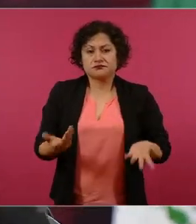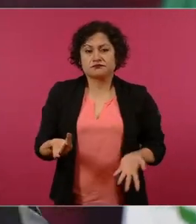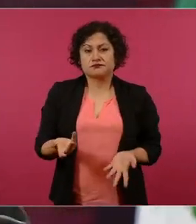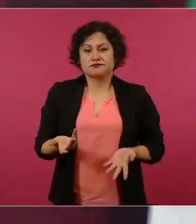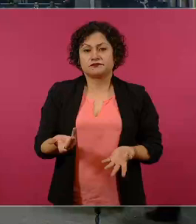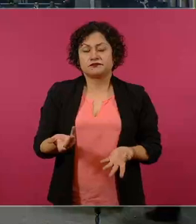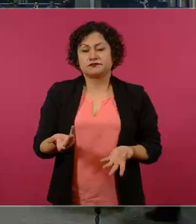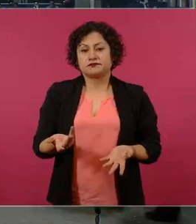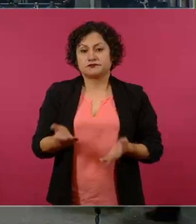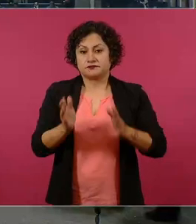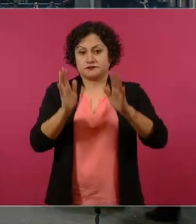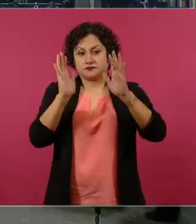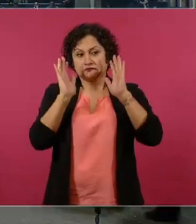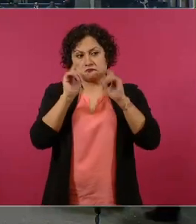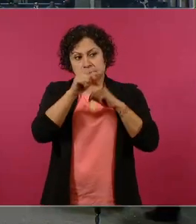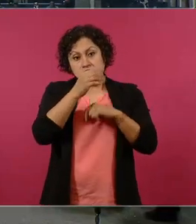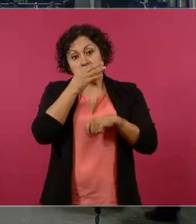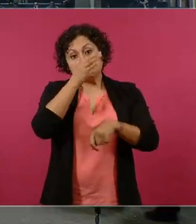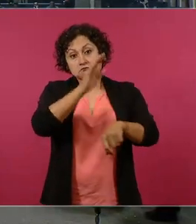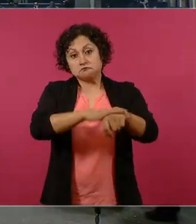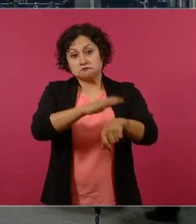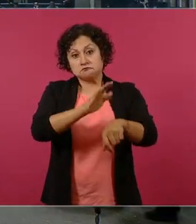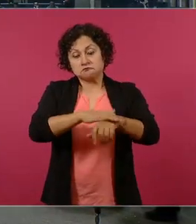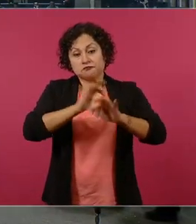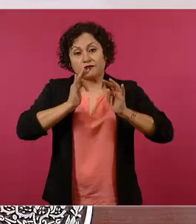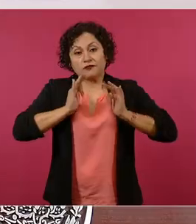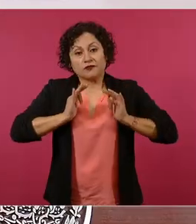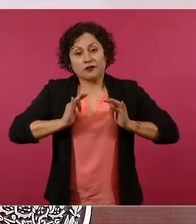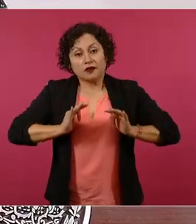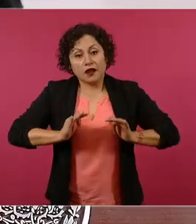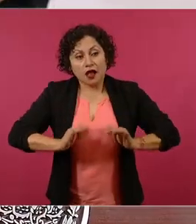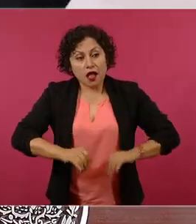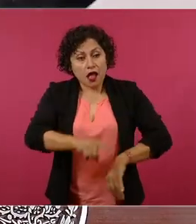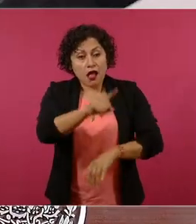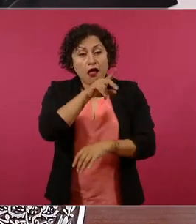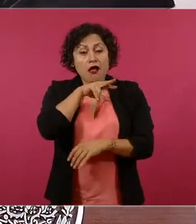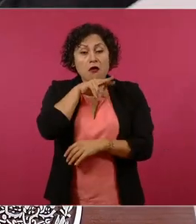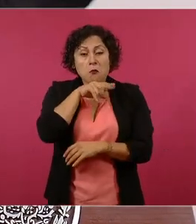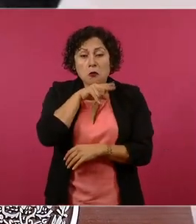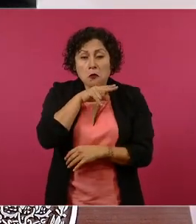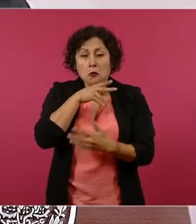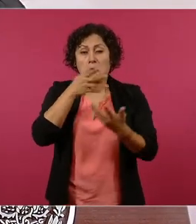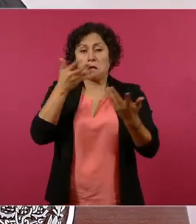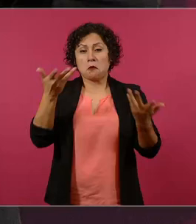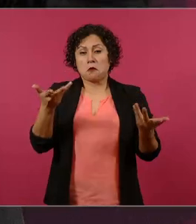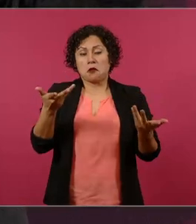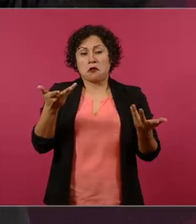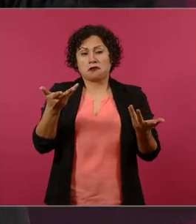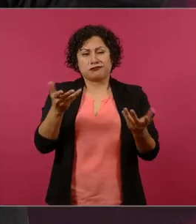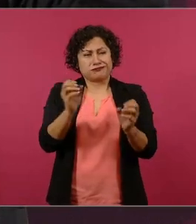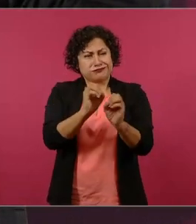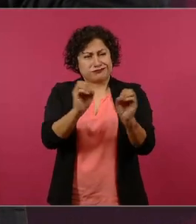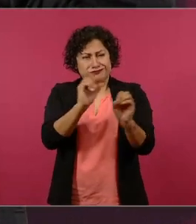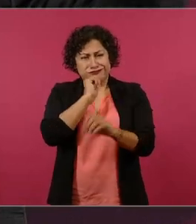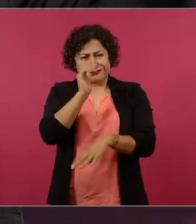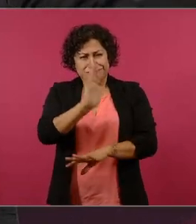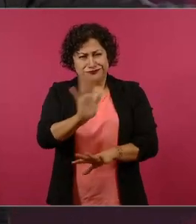preocupen en nada o sea ni denuncia